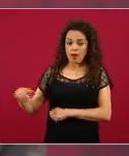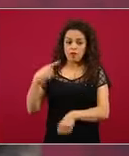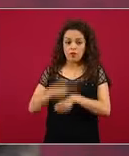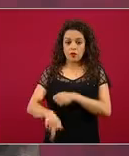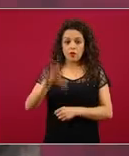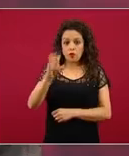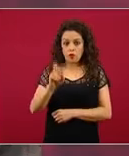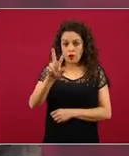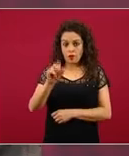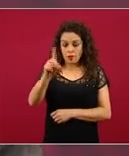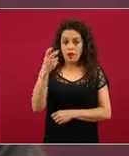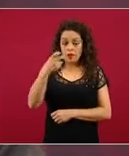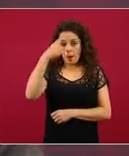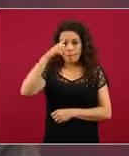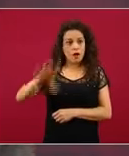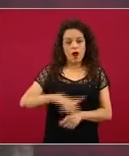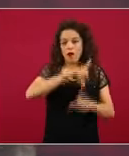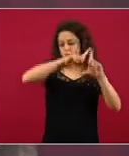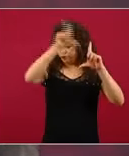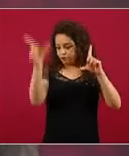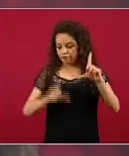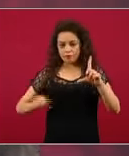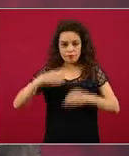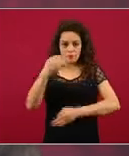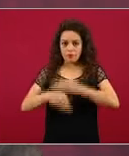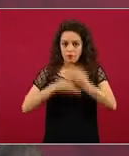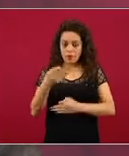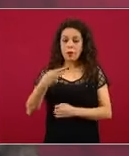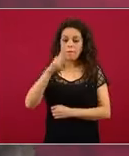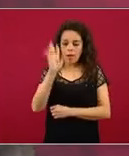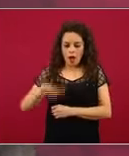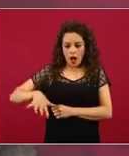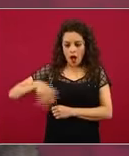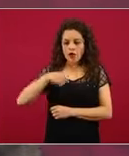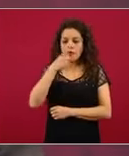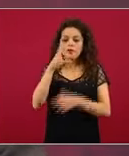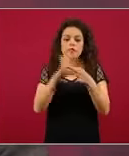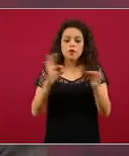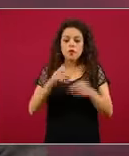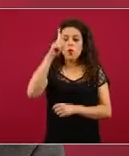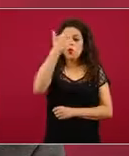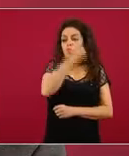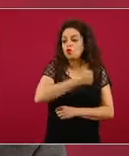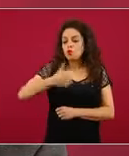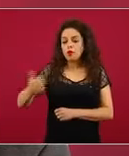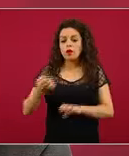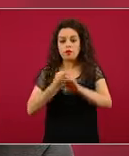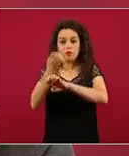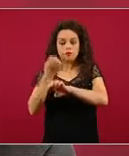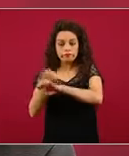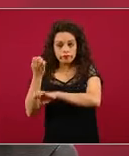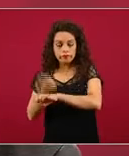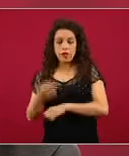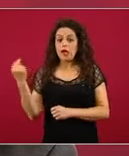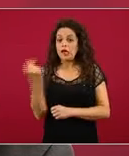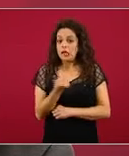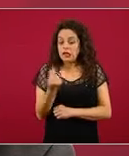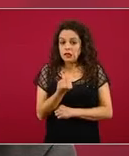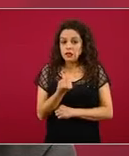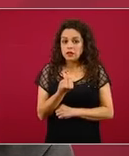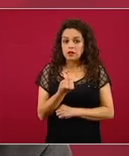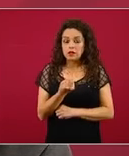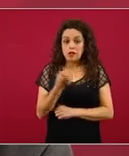disposición general para todo el país. Pero como hemos venido comentando, para cada una de las entidades federativas, cuando han tenido que hacer este